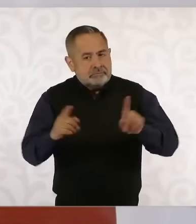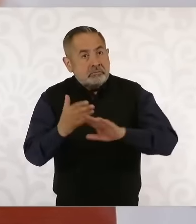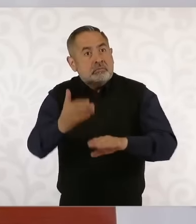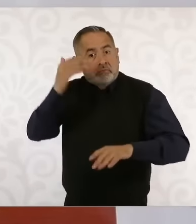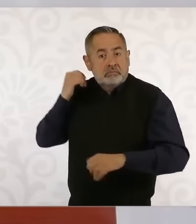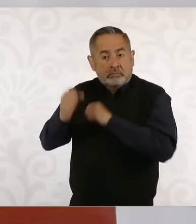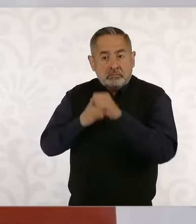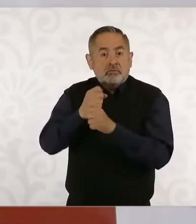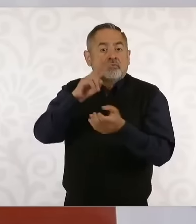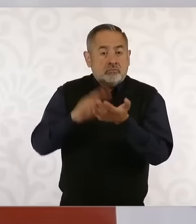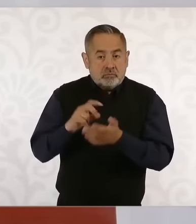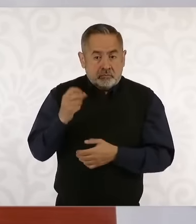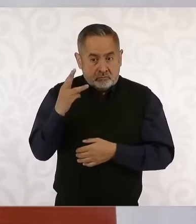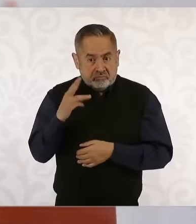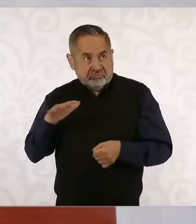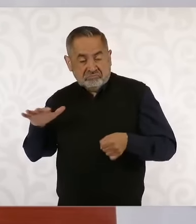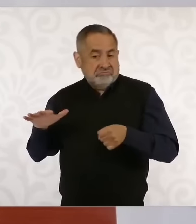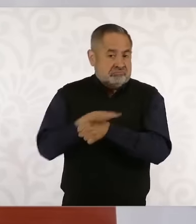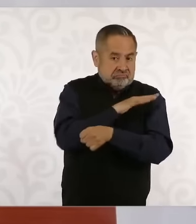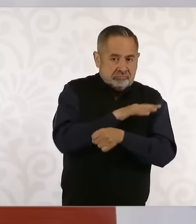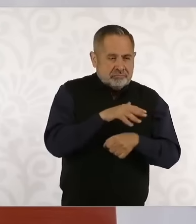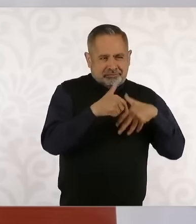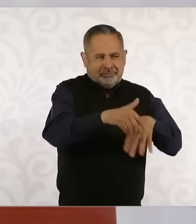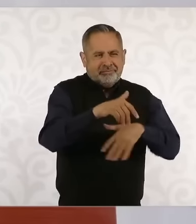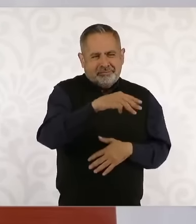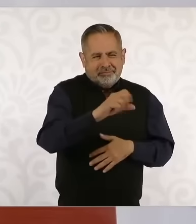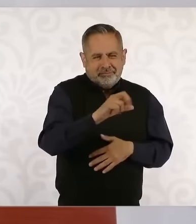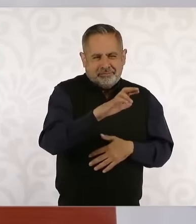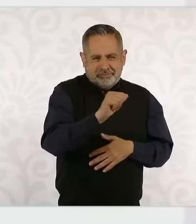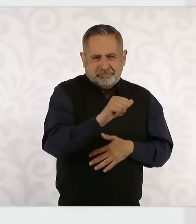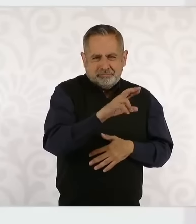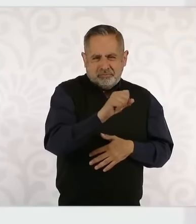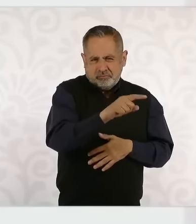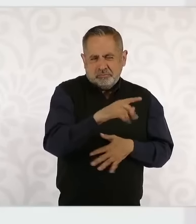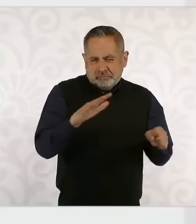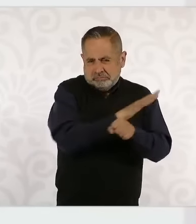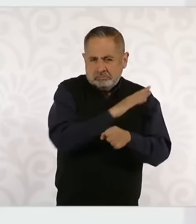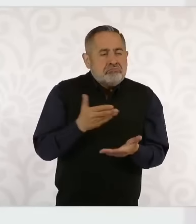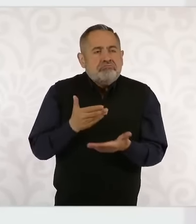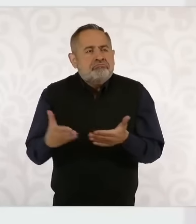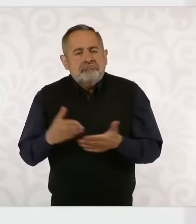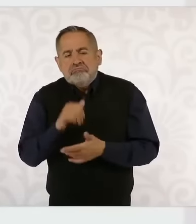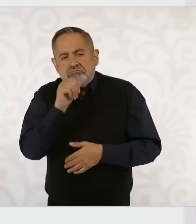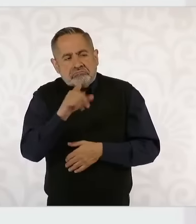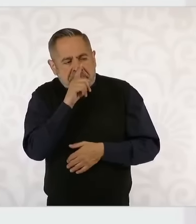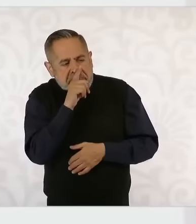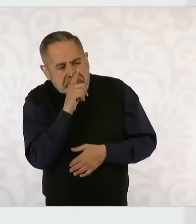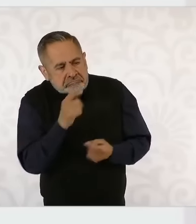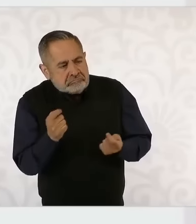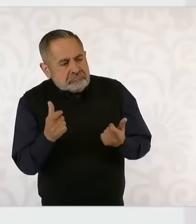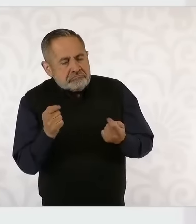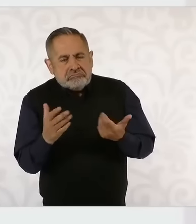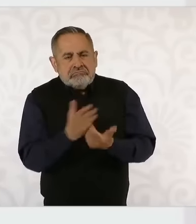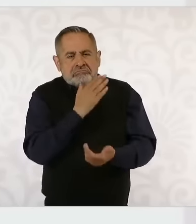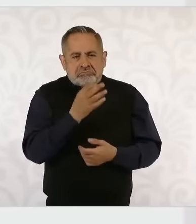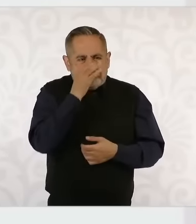2023 que llenaron la plancha del Zócalo, la Marea Rosa, pues ahora no llegaron a